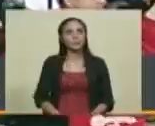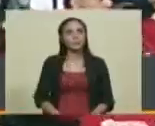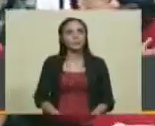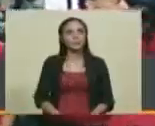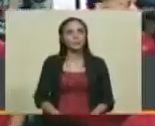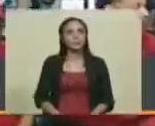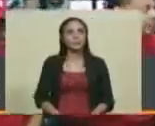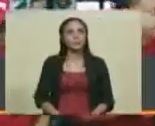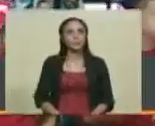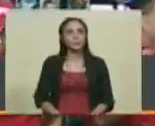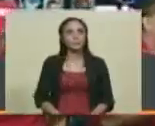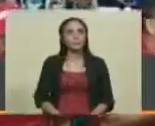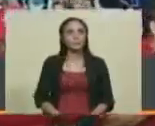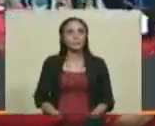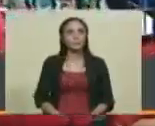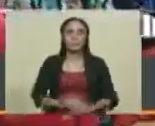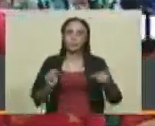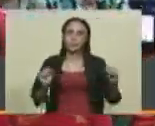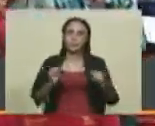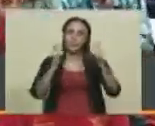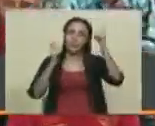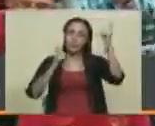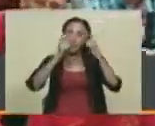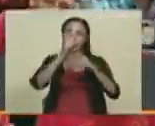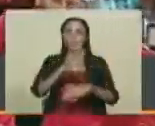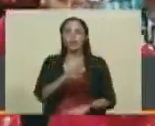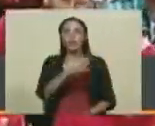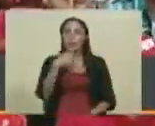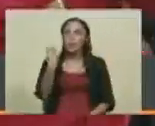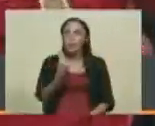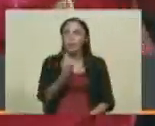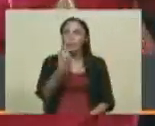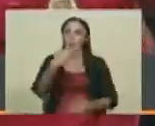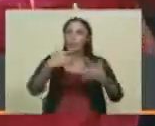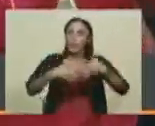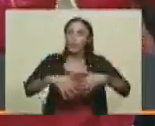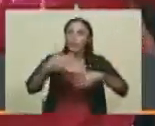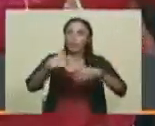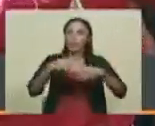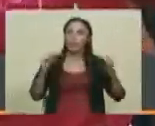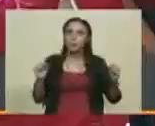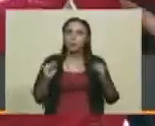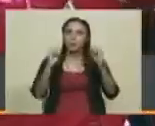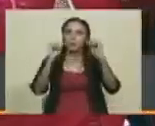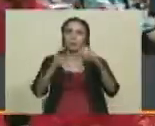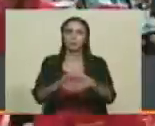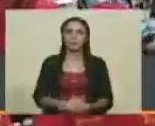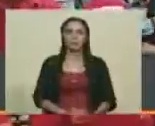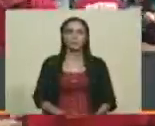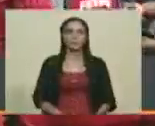¡Viva Chávez! ¡Que viva! ¡Viva la juventud petrolera! ¡Que viva!